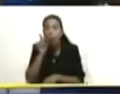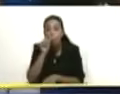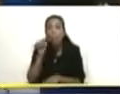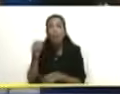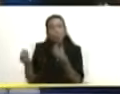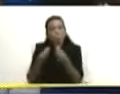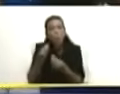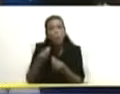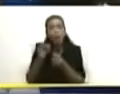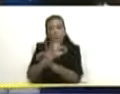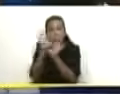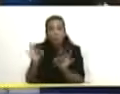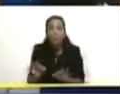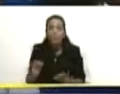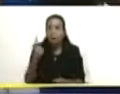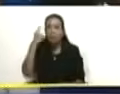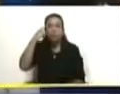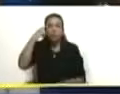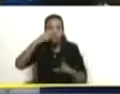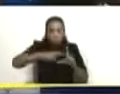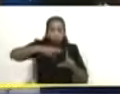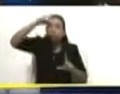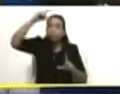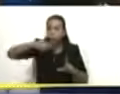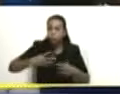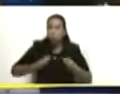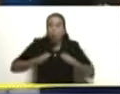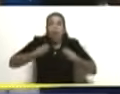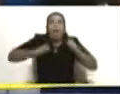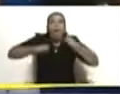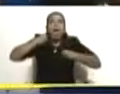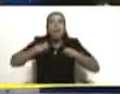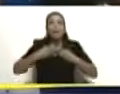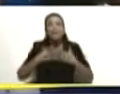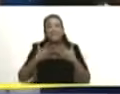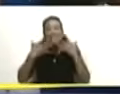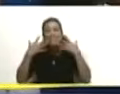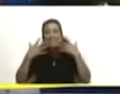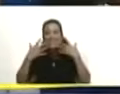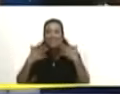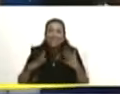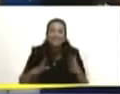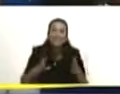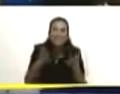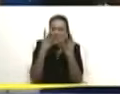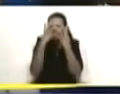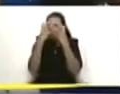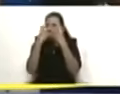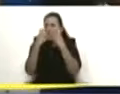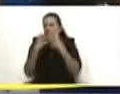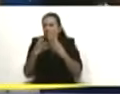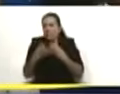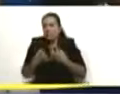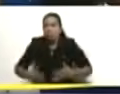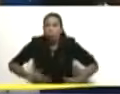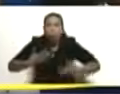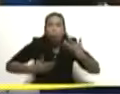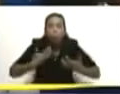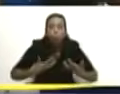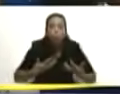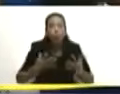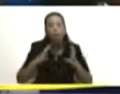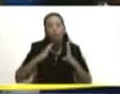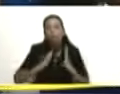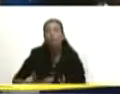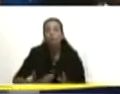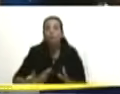cómo están diseñadas para generar picos emocionales y atrapar a la gente con los picos emocionales. Y a veces generan desgaste